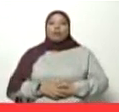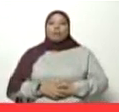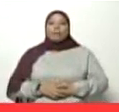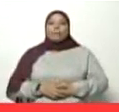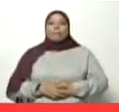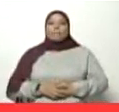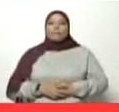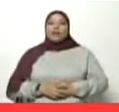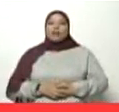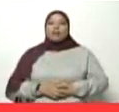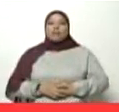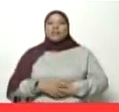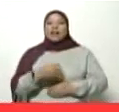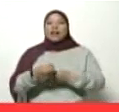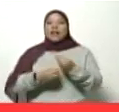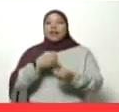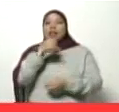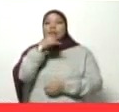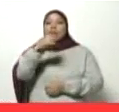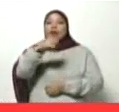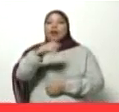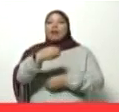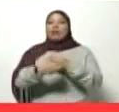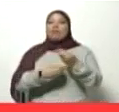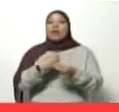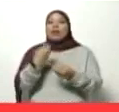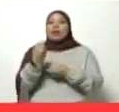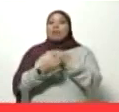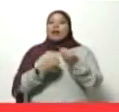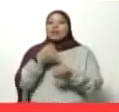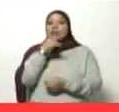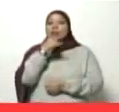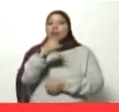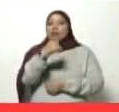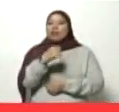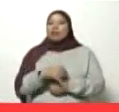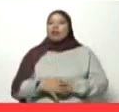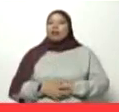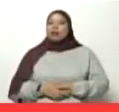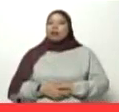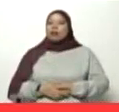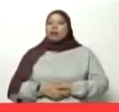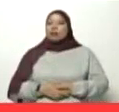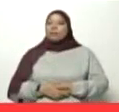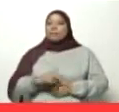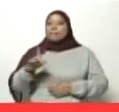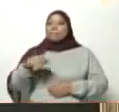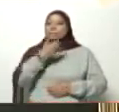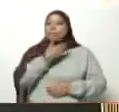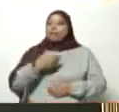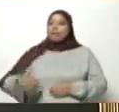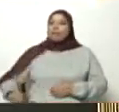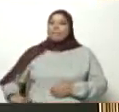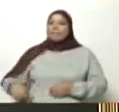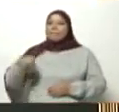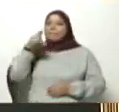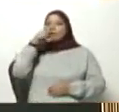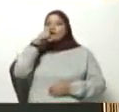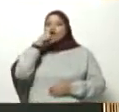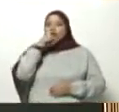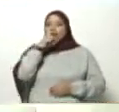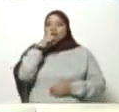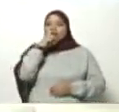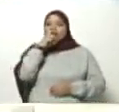jefes de Estado, de gobierno. ¿Y quién es el jefe de Estado de Venezuela? Nicolás Maduro